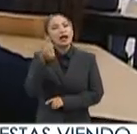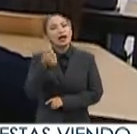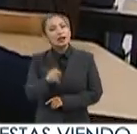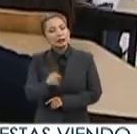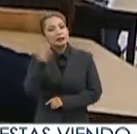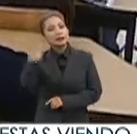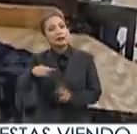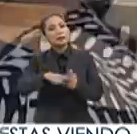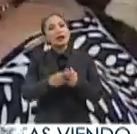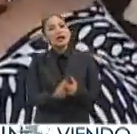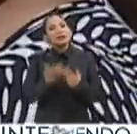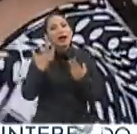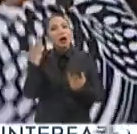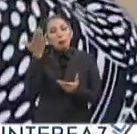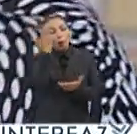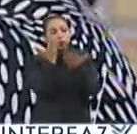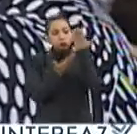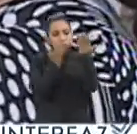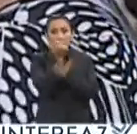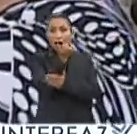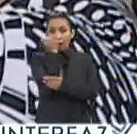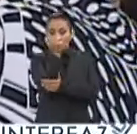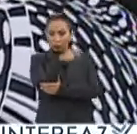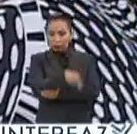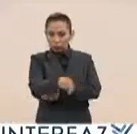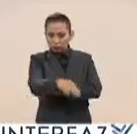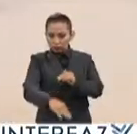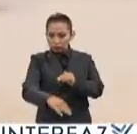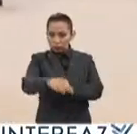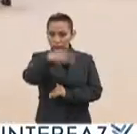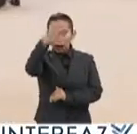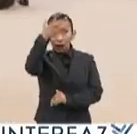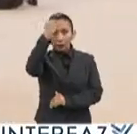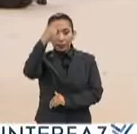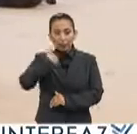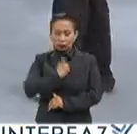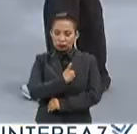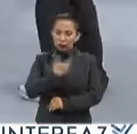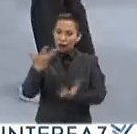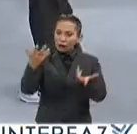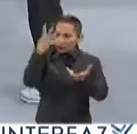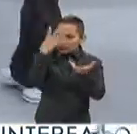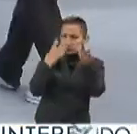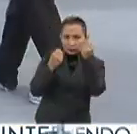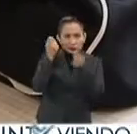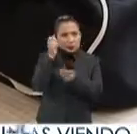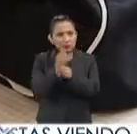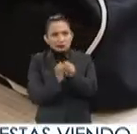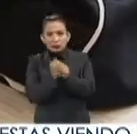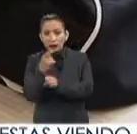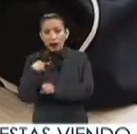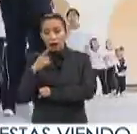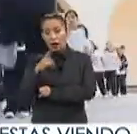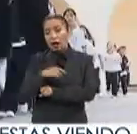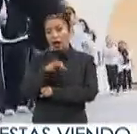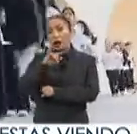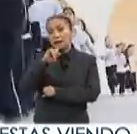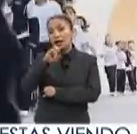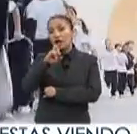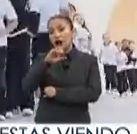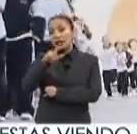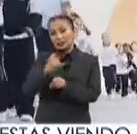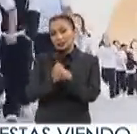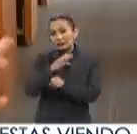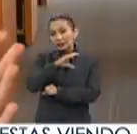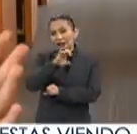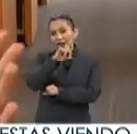manera, comenzarán a formarse estudiantes de quienes se espera aprendan a aprender, considera el doctor Javier Rojas, investigador